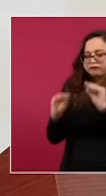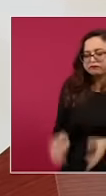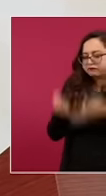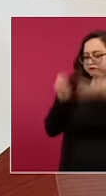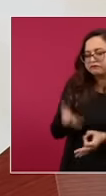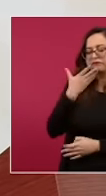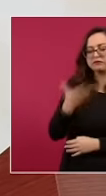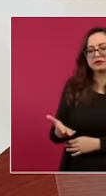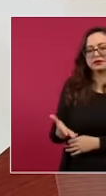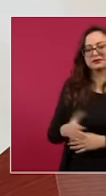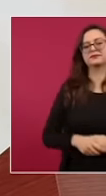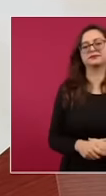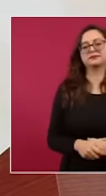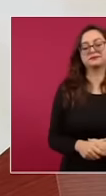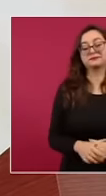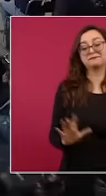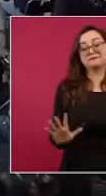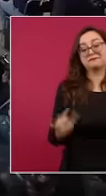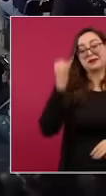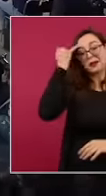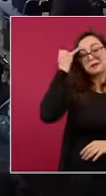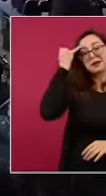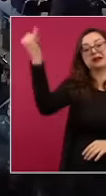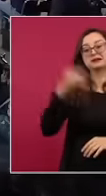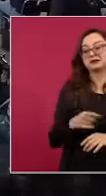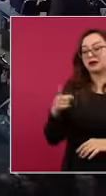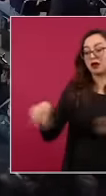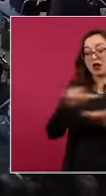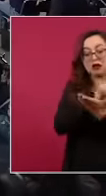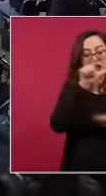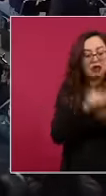Imagínense el precepto legal: